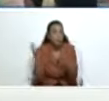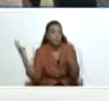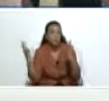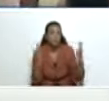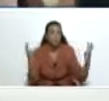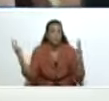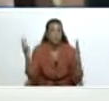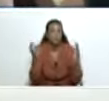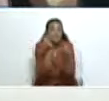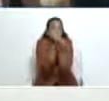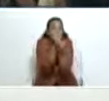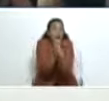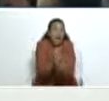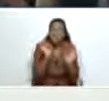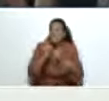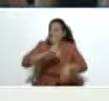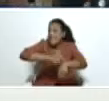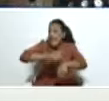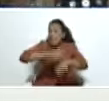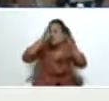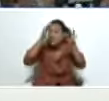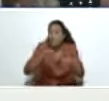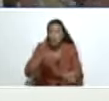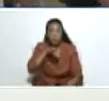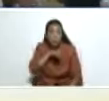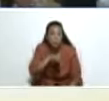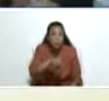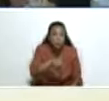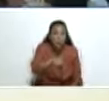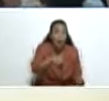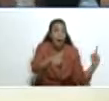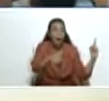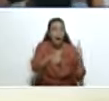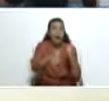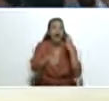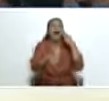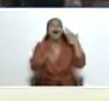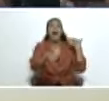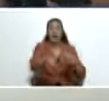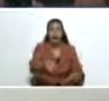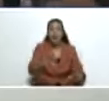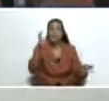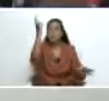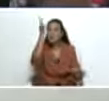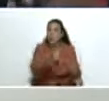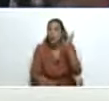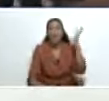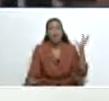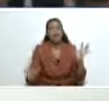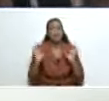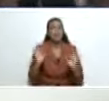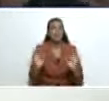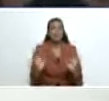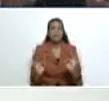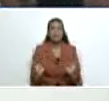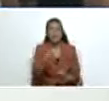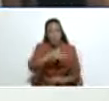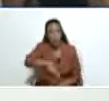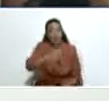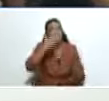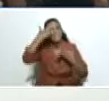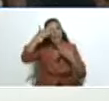plaza, exactamente por la ruta donde yo tenía que pasar para llenarnos de amor, de apoyo. Desde aquí,